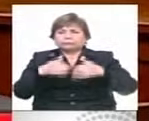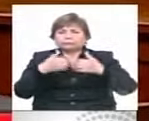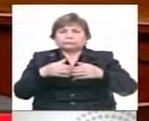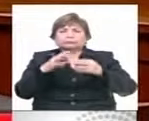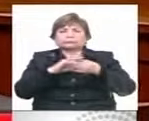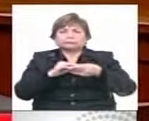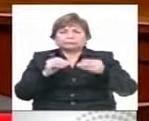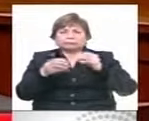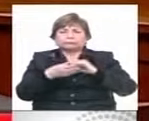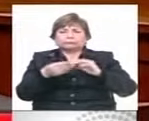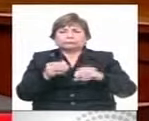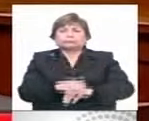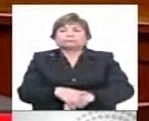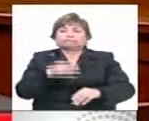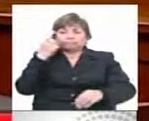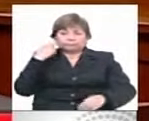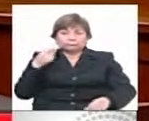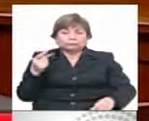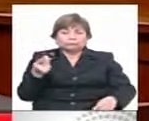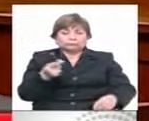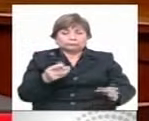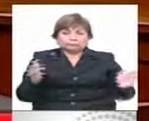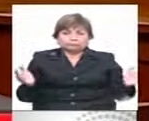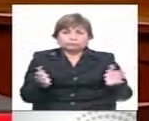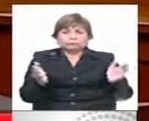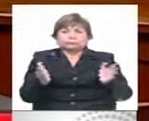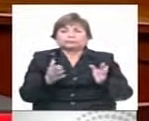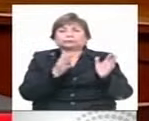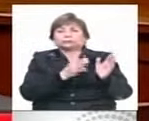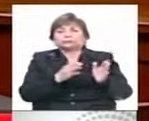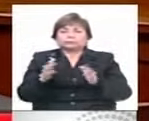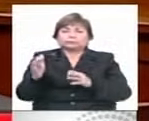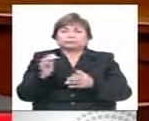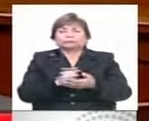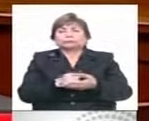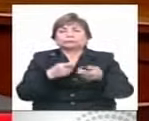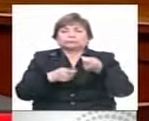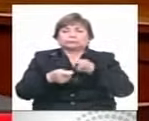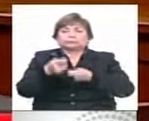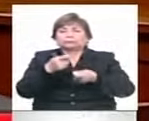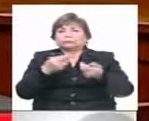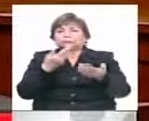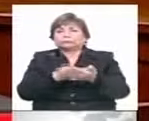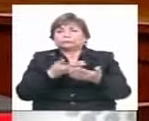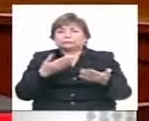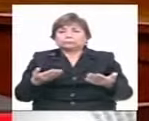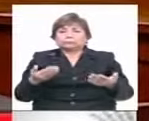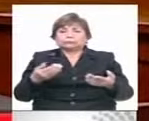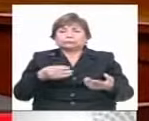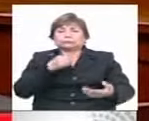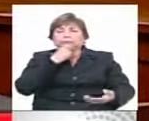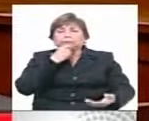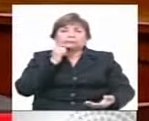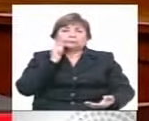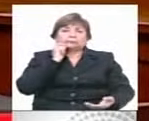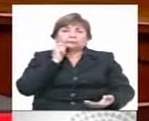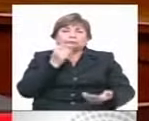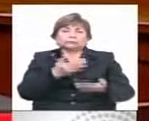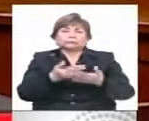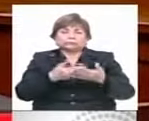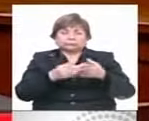productos agrícolas. Para ello se impulsarán planes de negocio, así como inversión pública y privada en